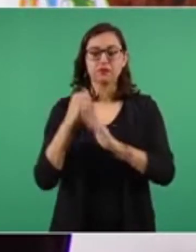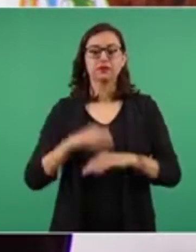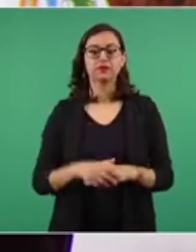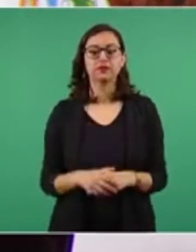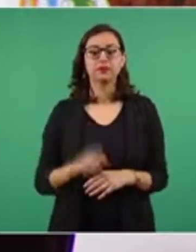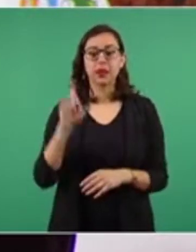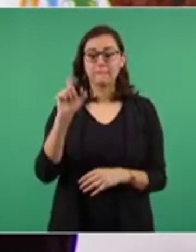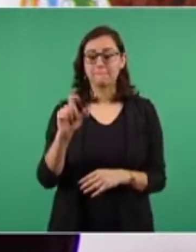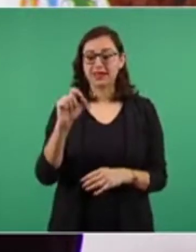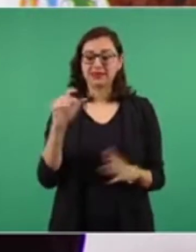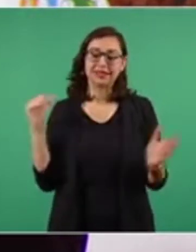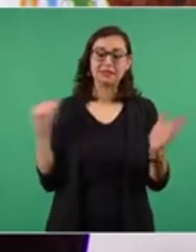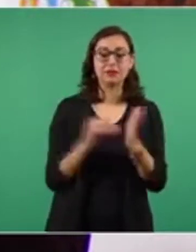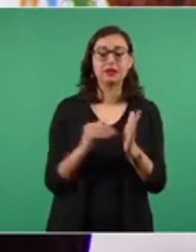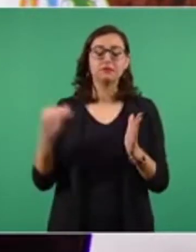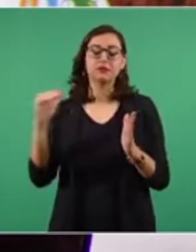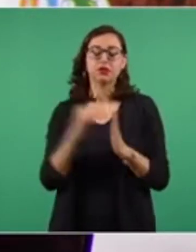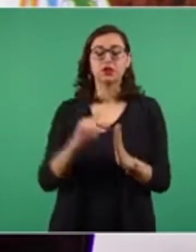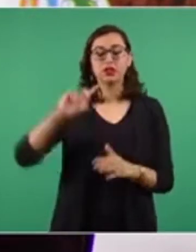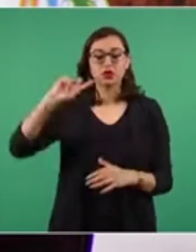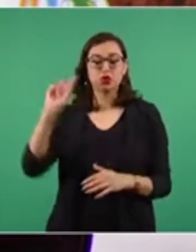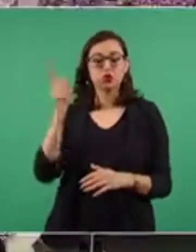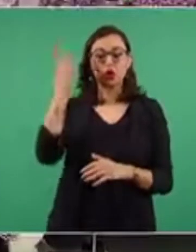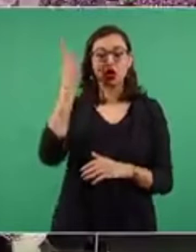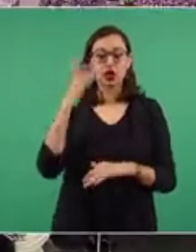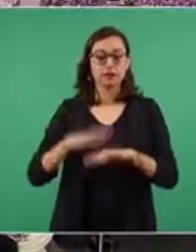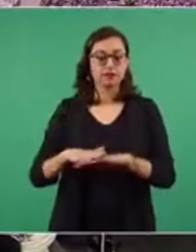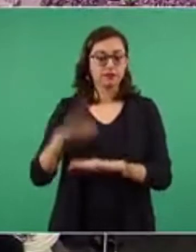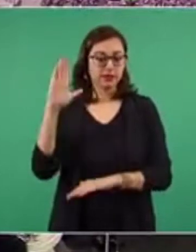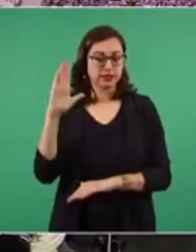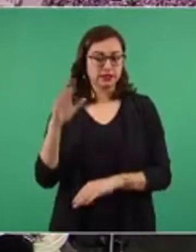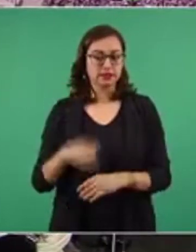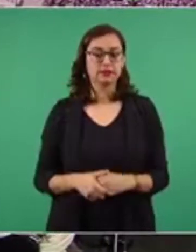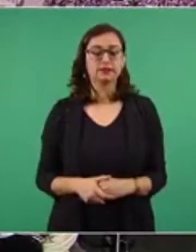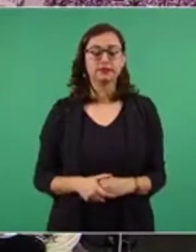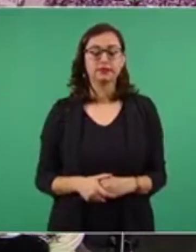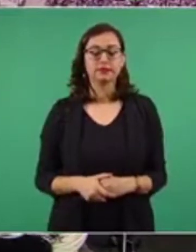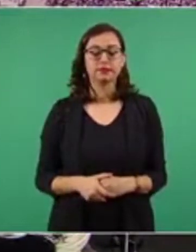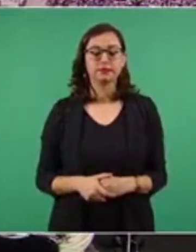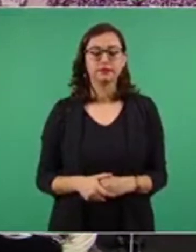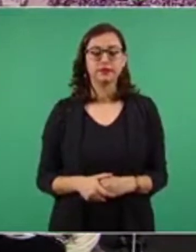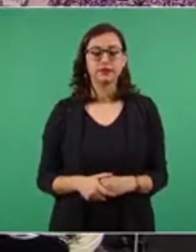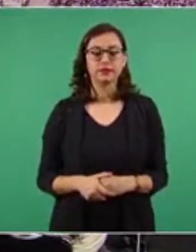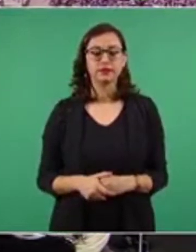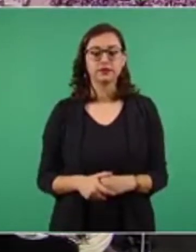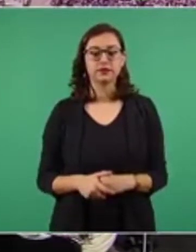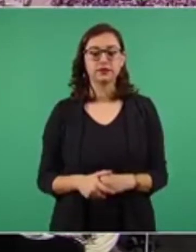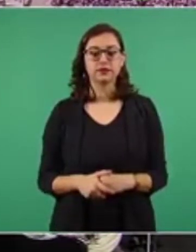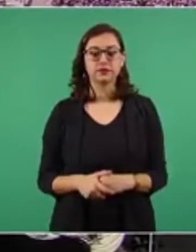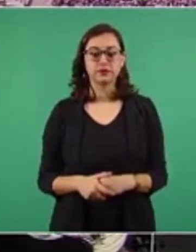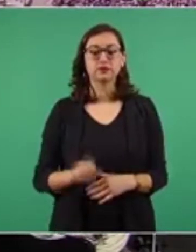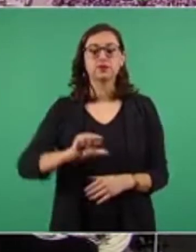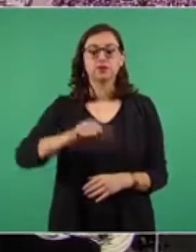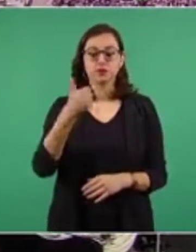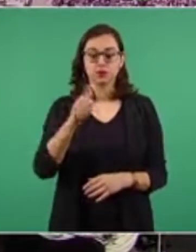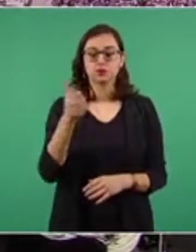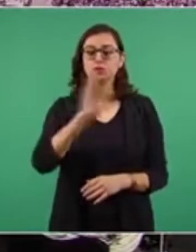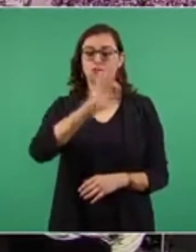Casi 20.000 millones de dólares más. Han aumentado el